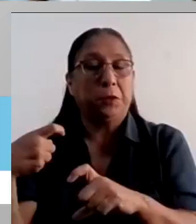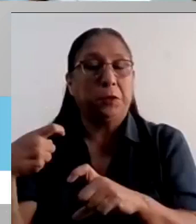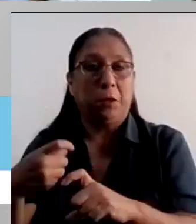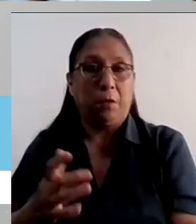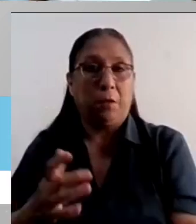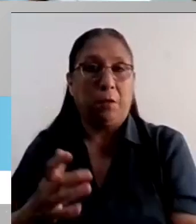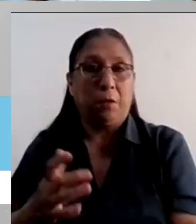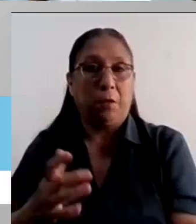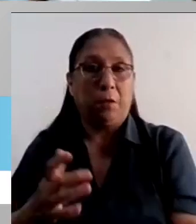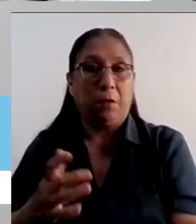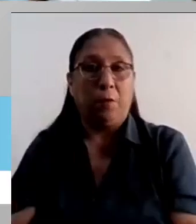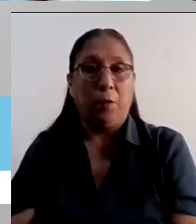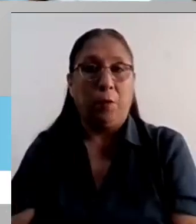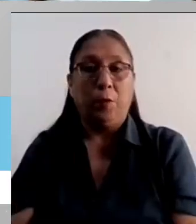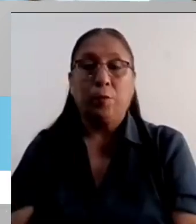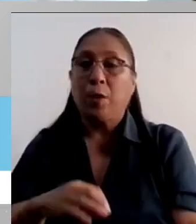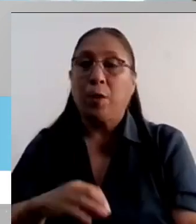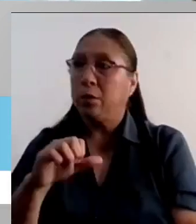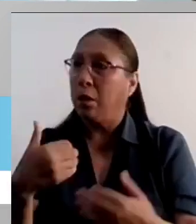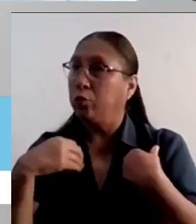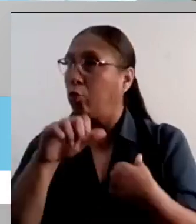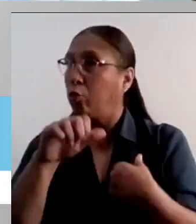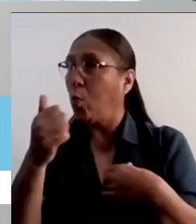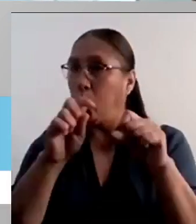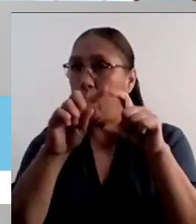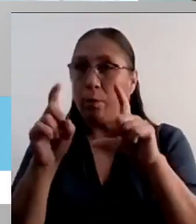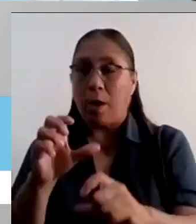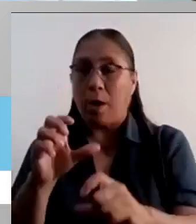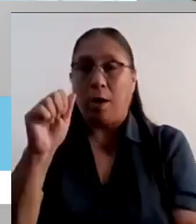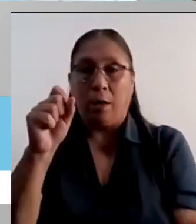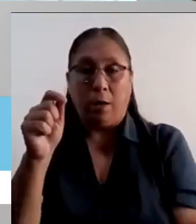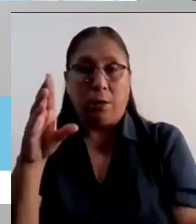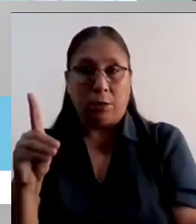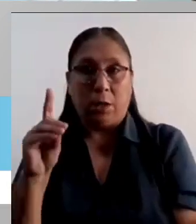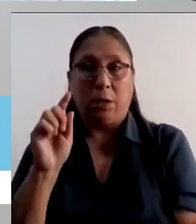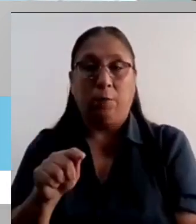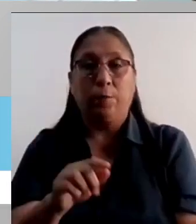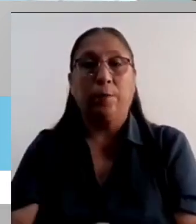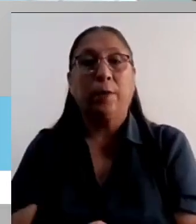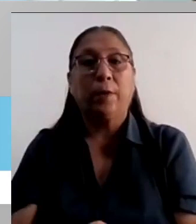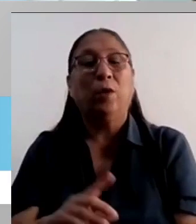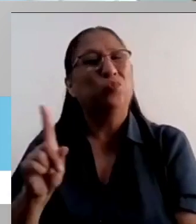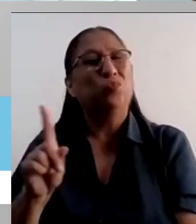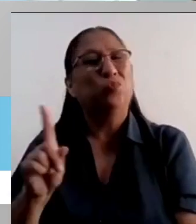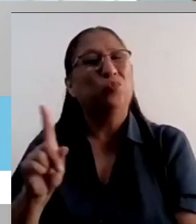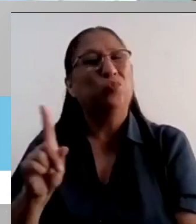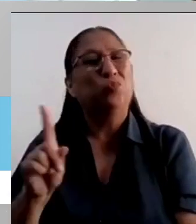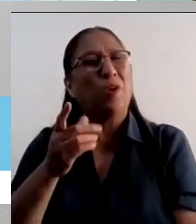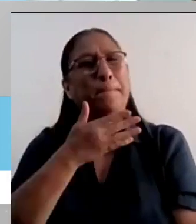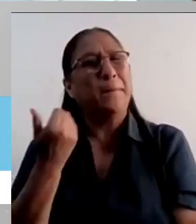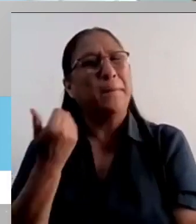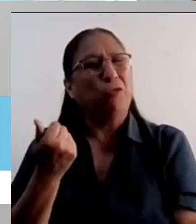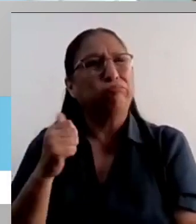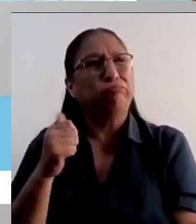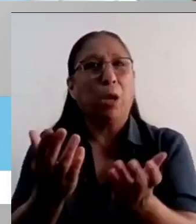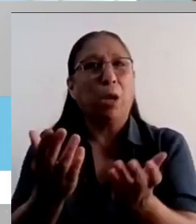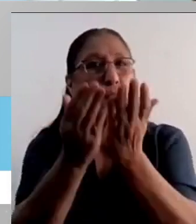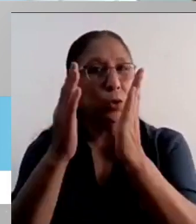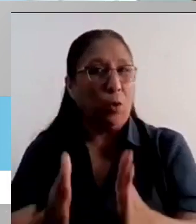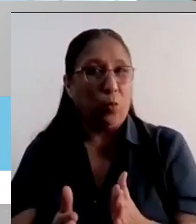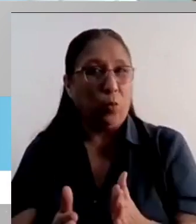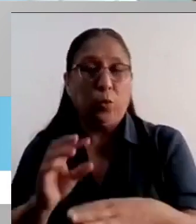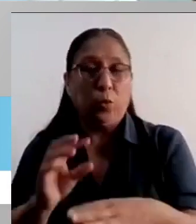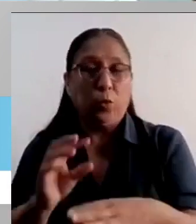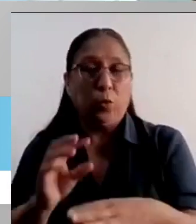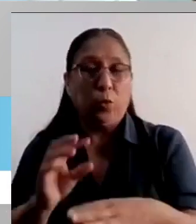Tenemos otra pregunta de Astrid Tailín. ¿No sería mejor que a los estudiantes que se les enseñe también el español